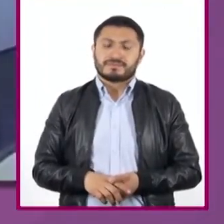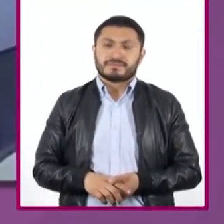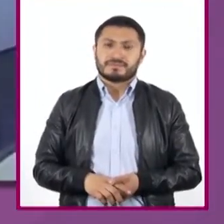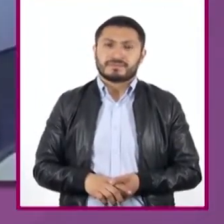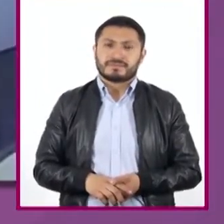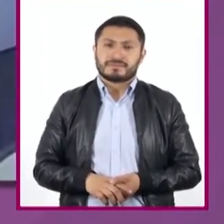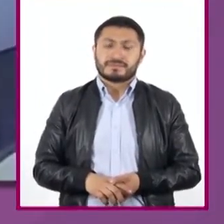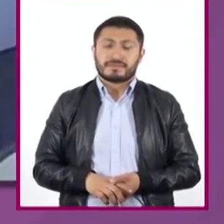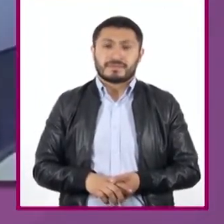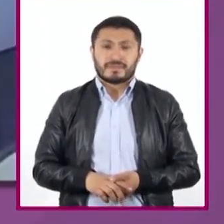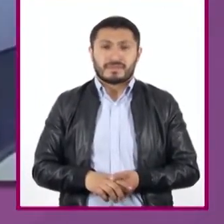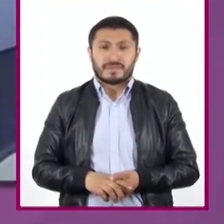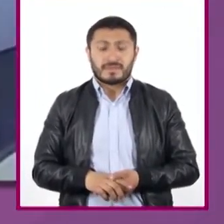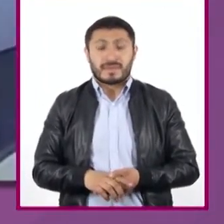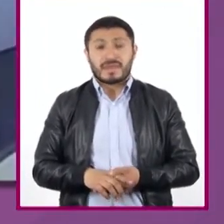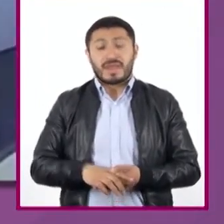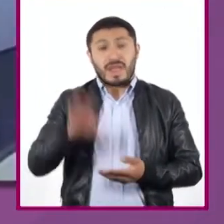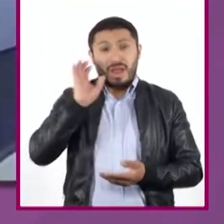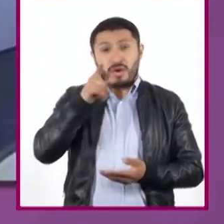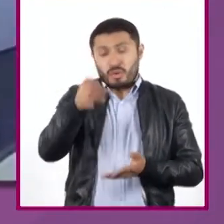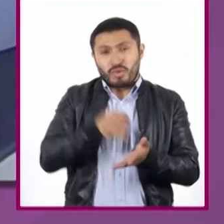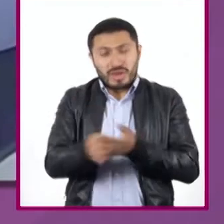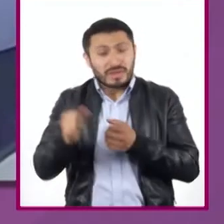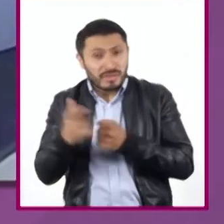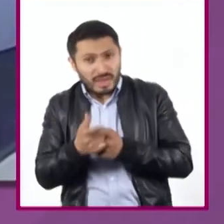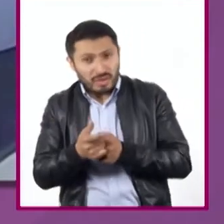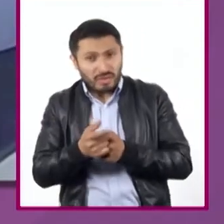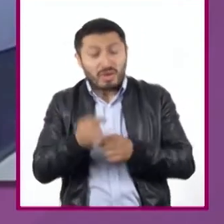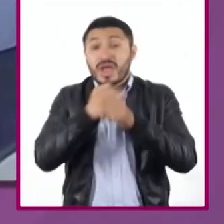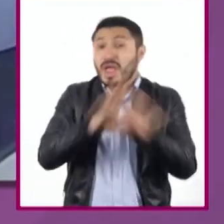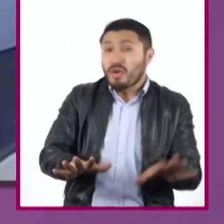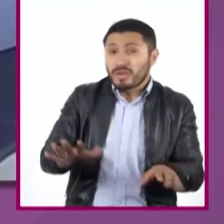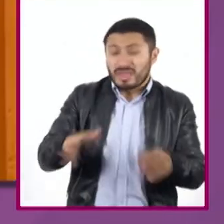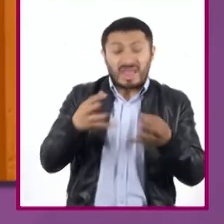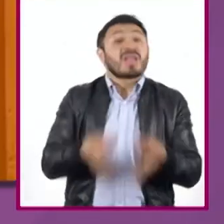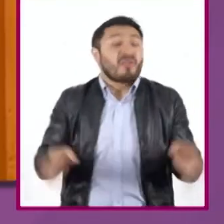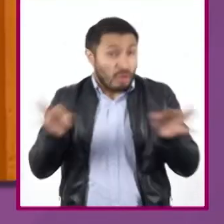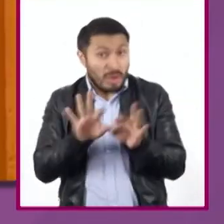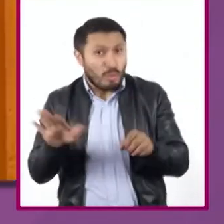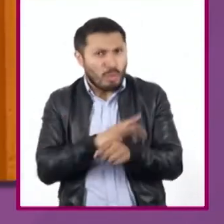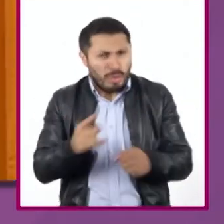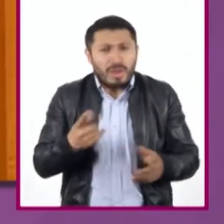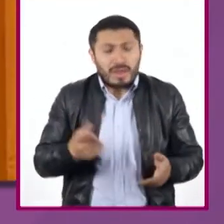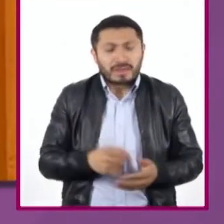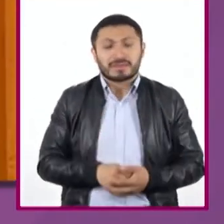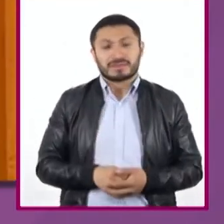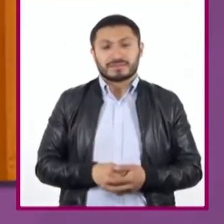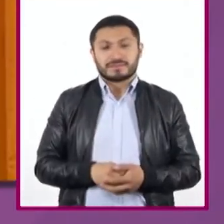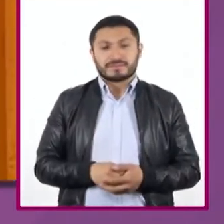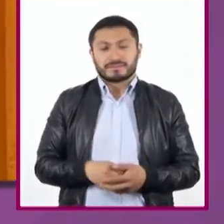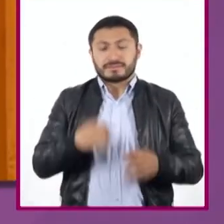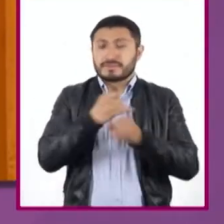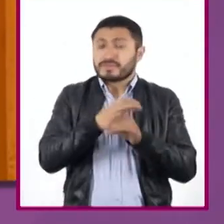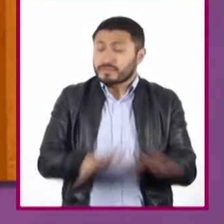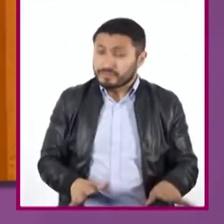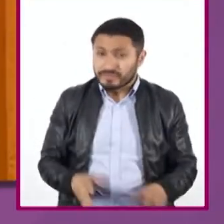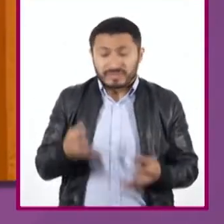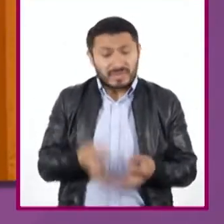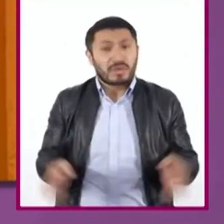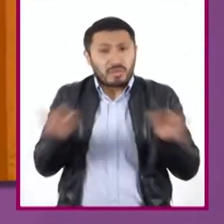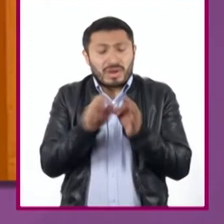la información en la toma de decisiones? Bueno, la información es un aspecto fundamental en la toma de